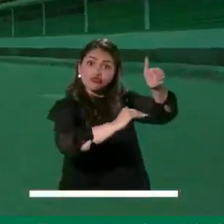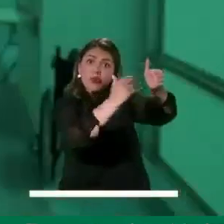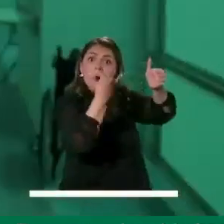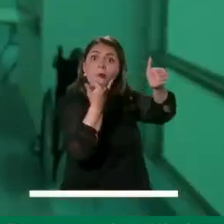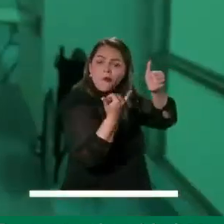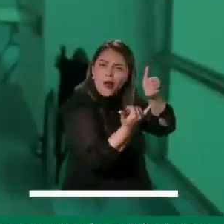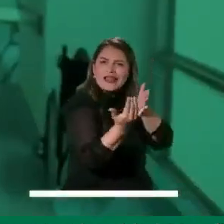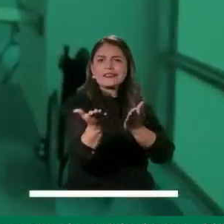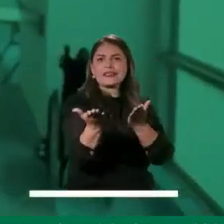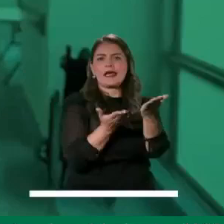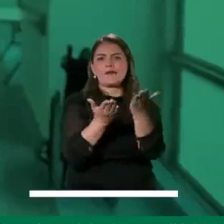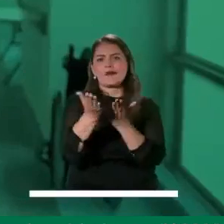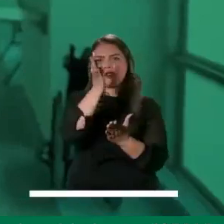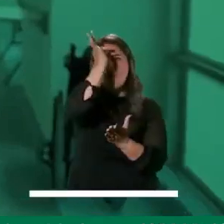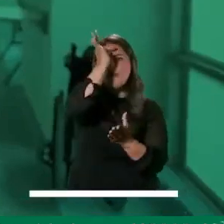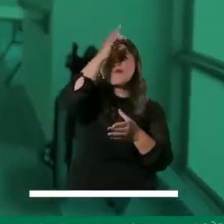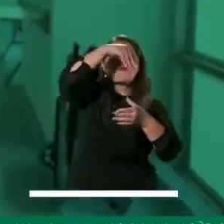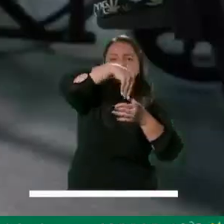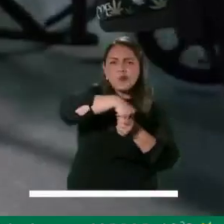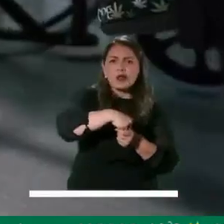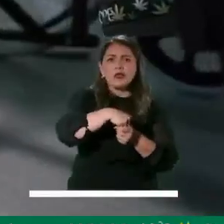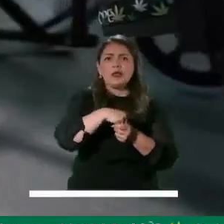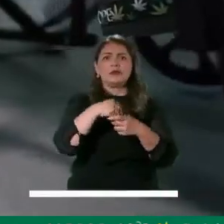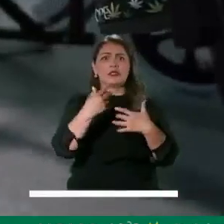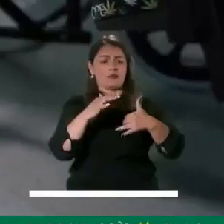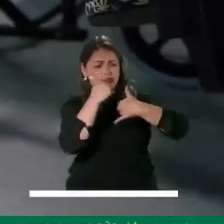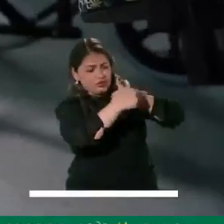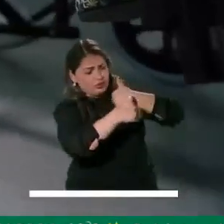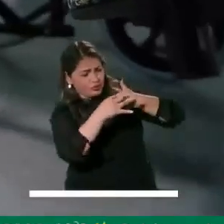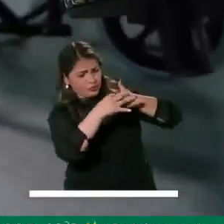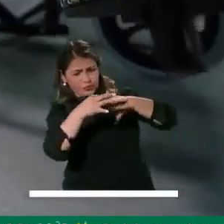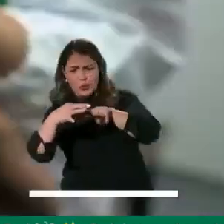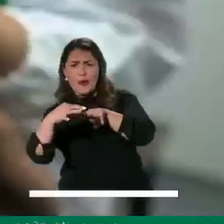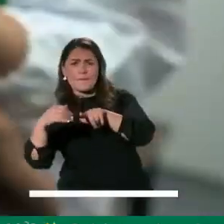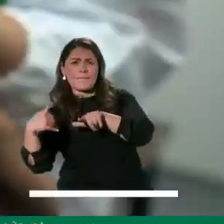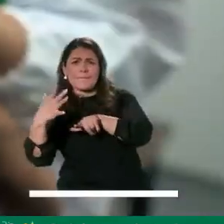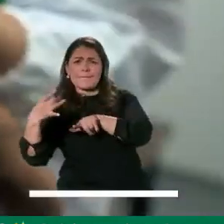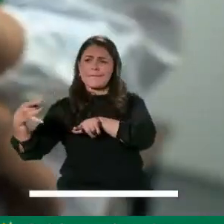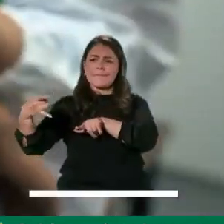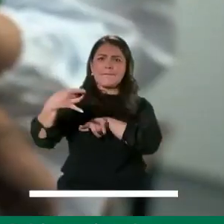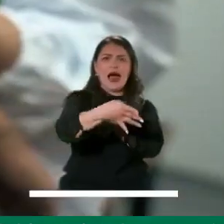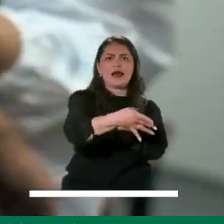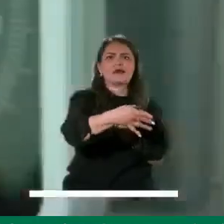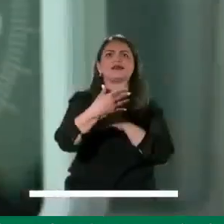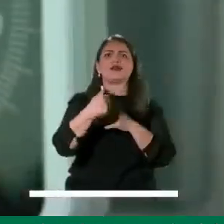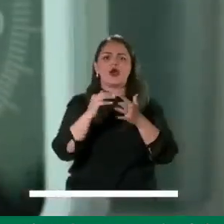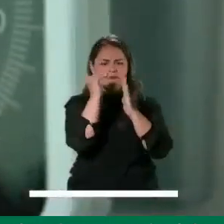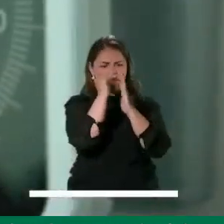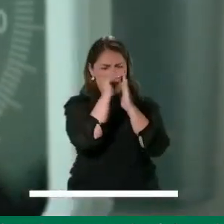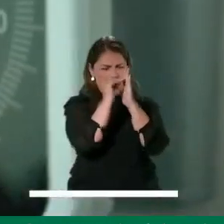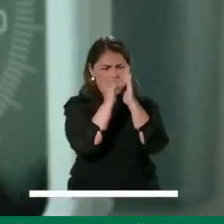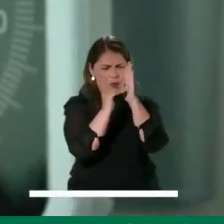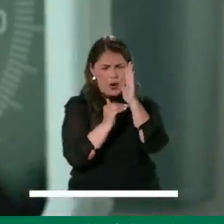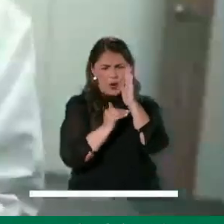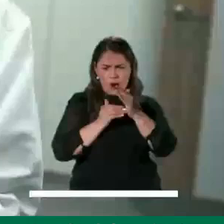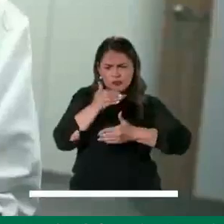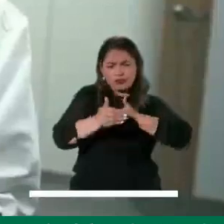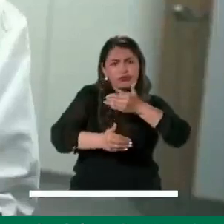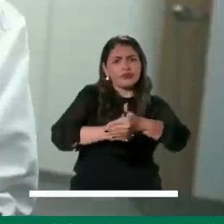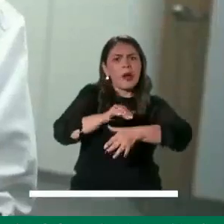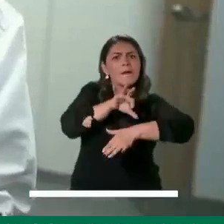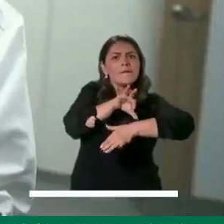de hospitalización, exaltado en Colombia por su atención humana y cálida, se lleva bajo estrictos protocolos